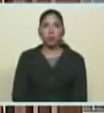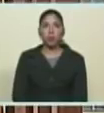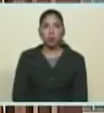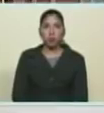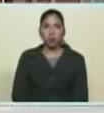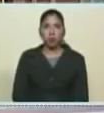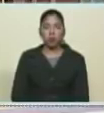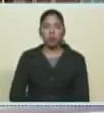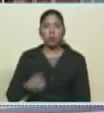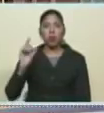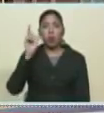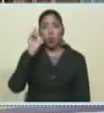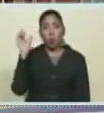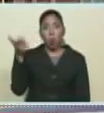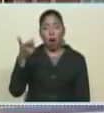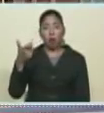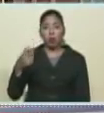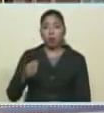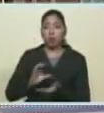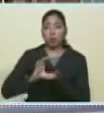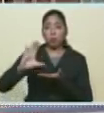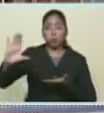79.255 millones de bolívares. Bastante.